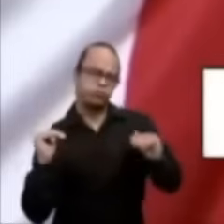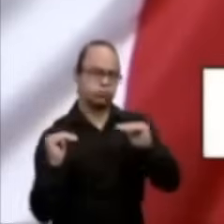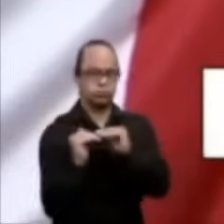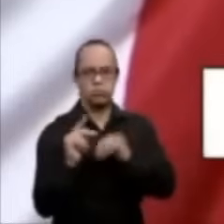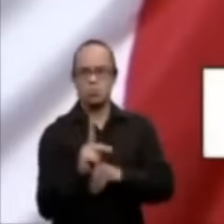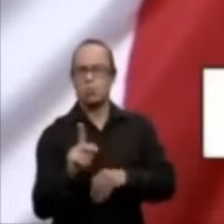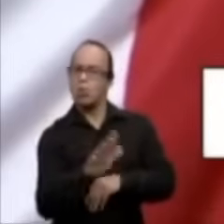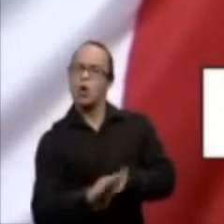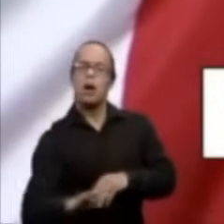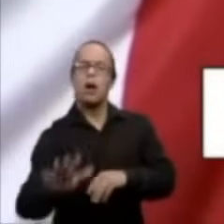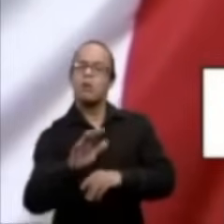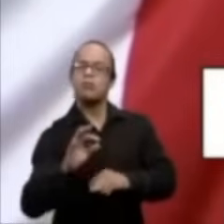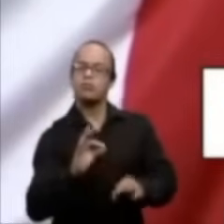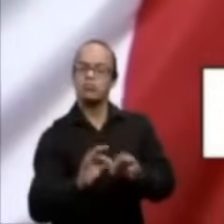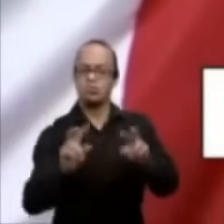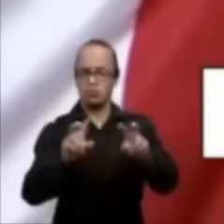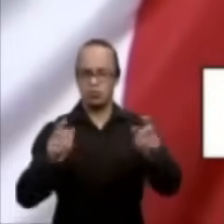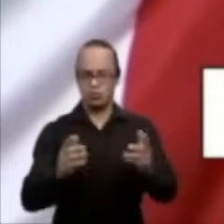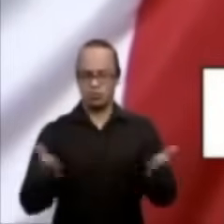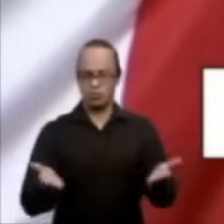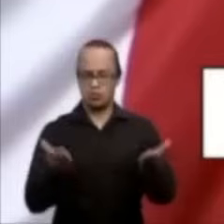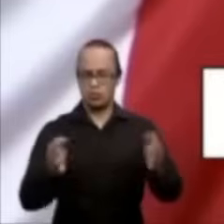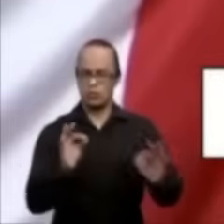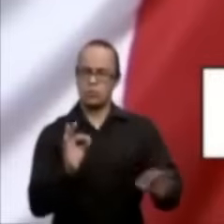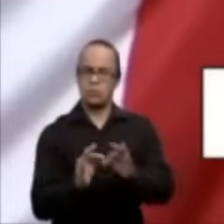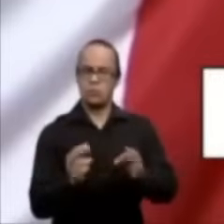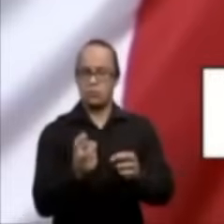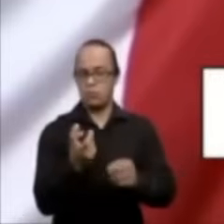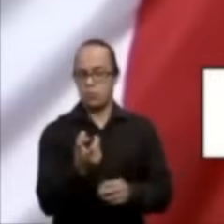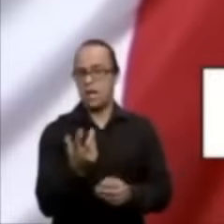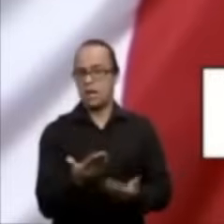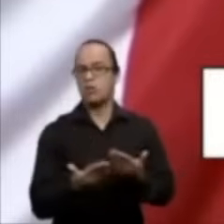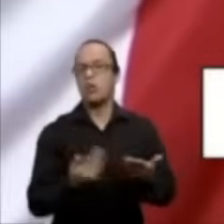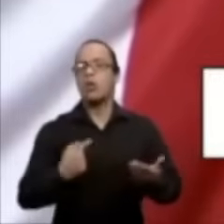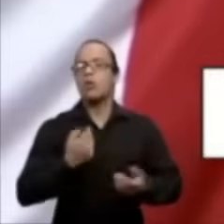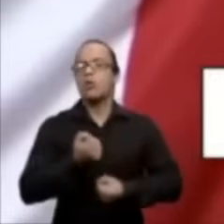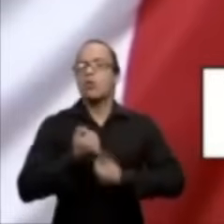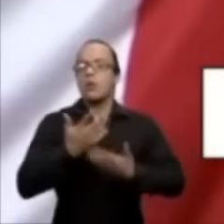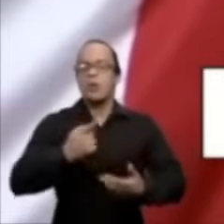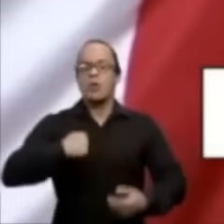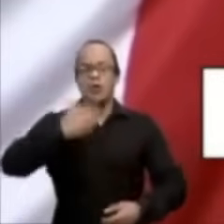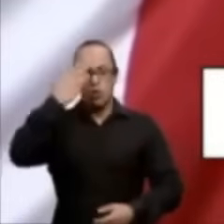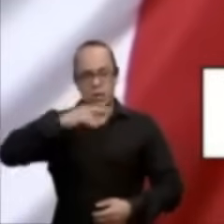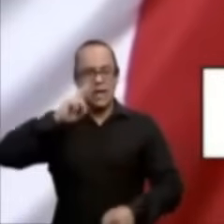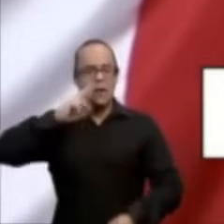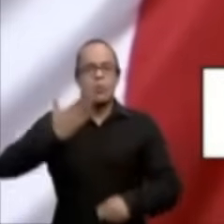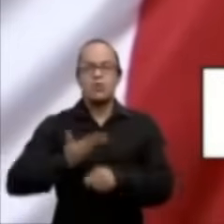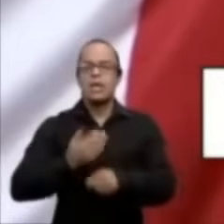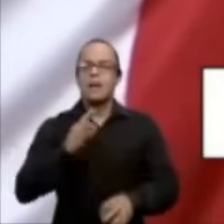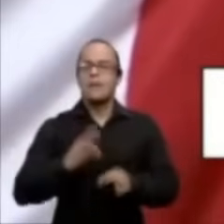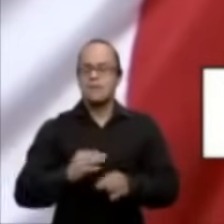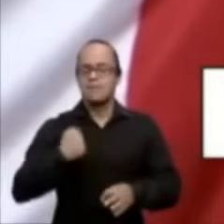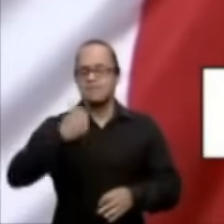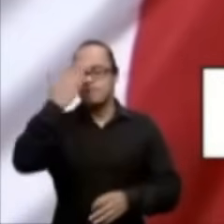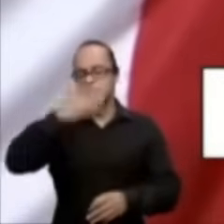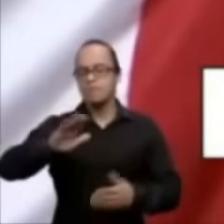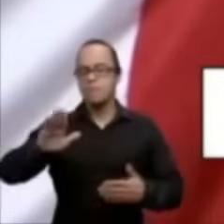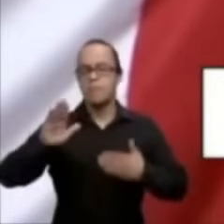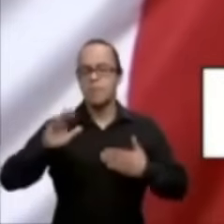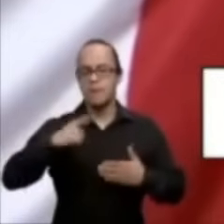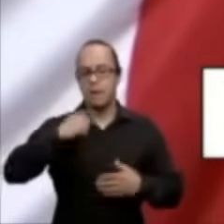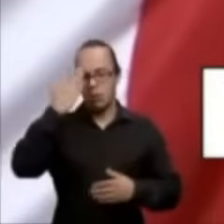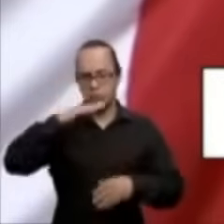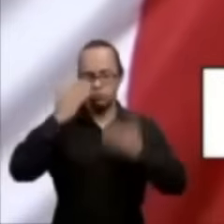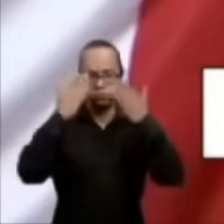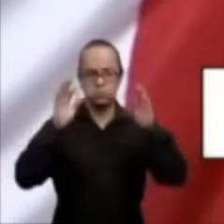Por ello, afirmo con plena responsabilidad y absoluta conciencia histórica de